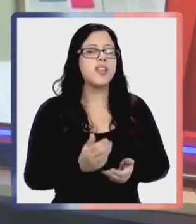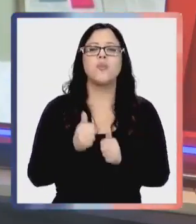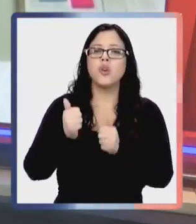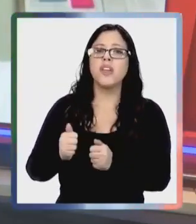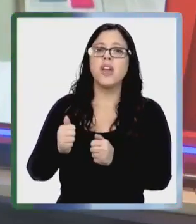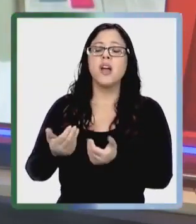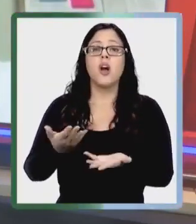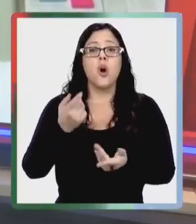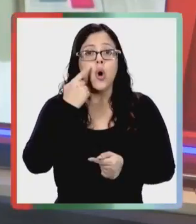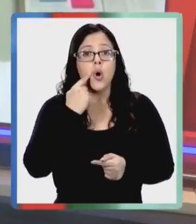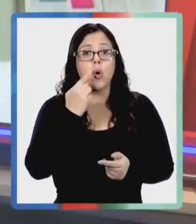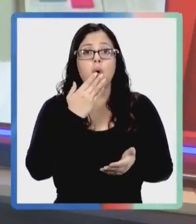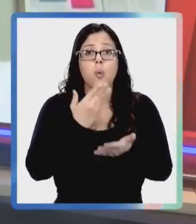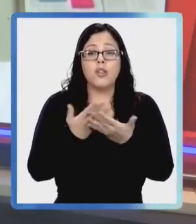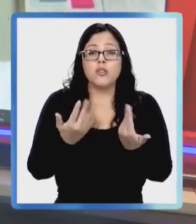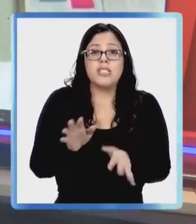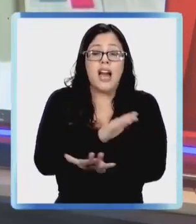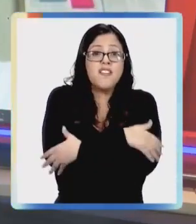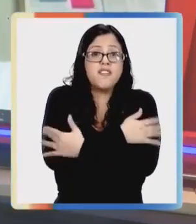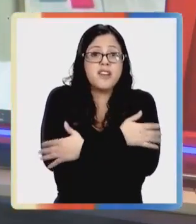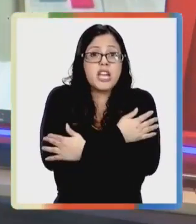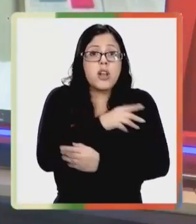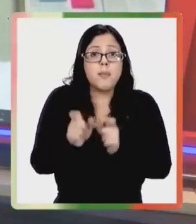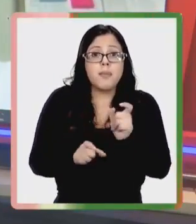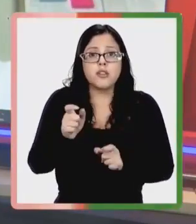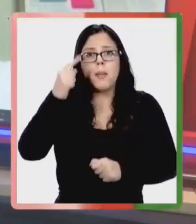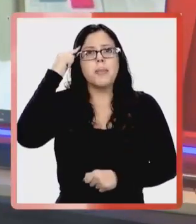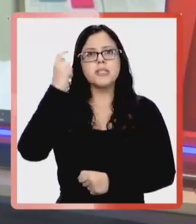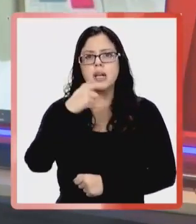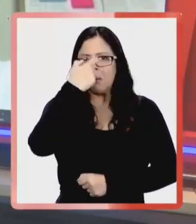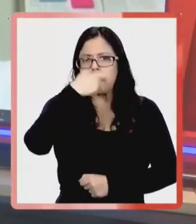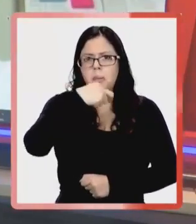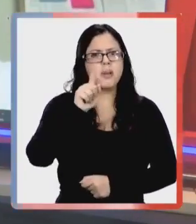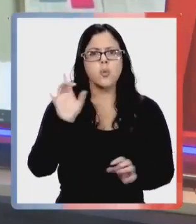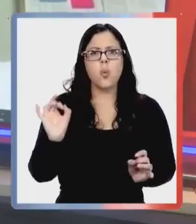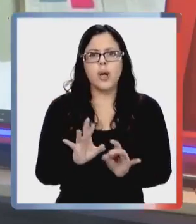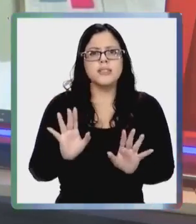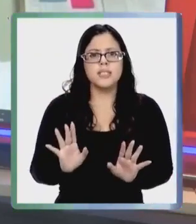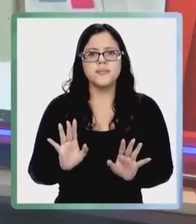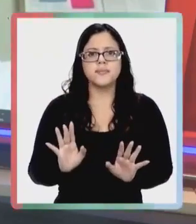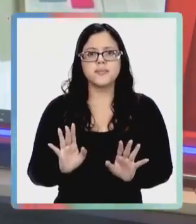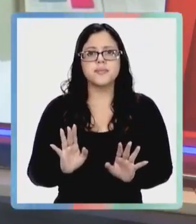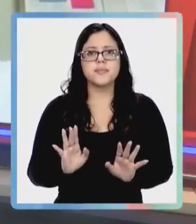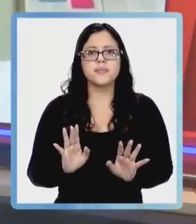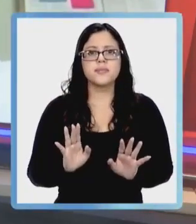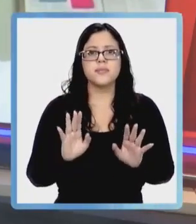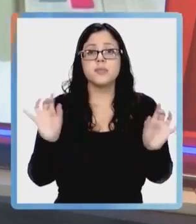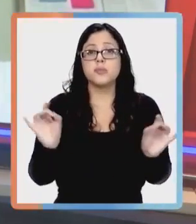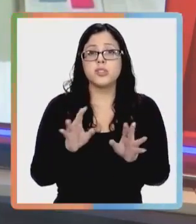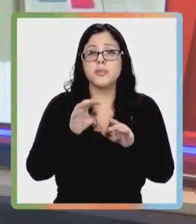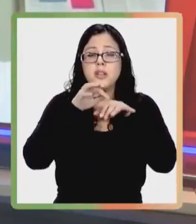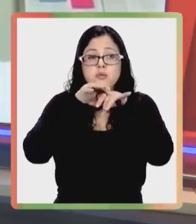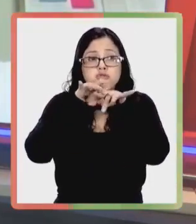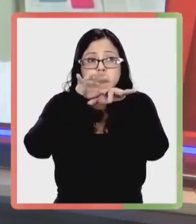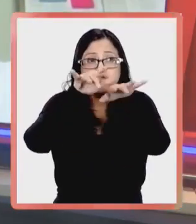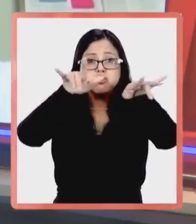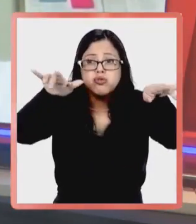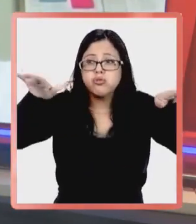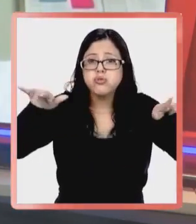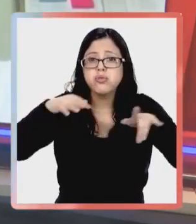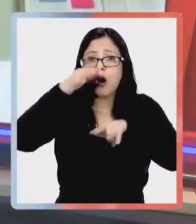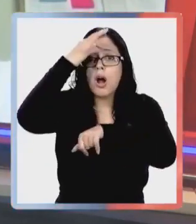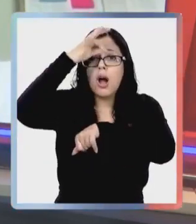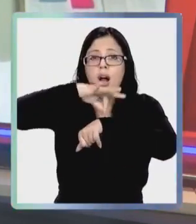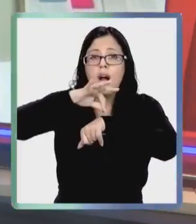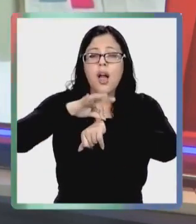gente suele pensar que apenas enfrenta un poquito de frío, se resfría. Y la cosa no es tan así. Tiene que haber cerca algún virus que